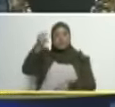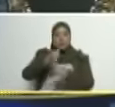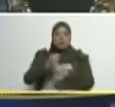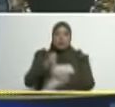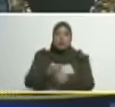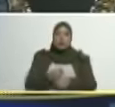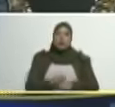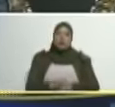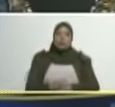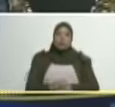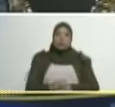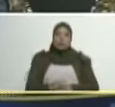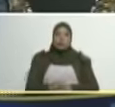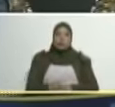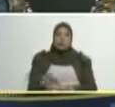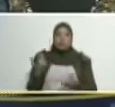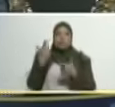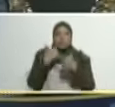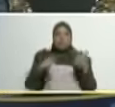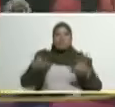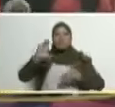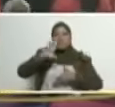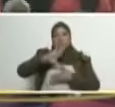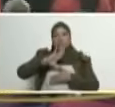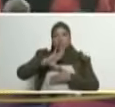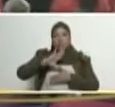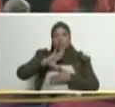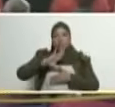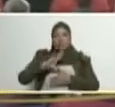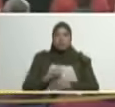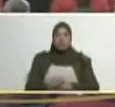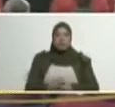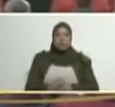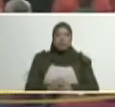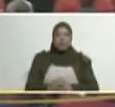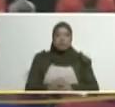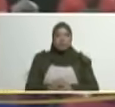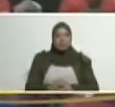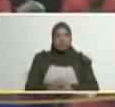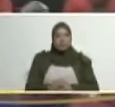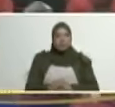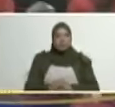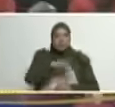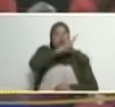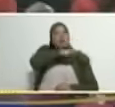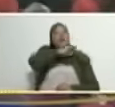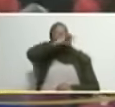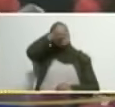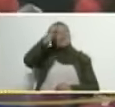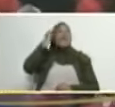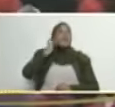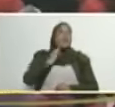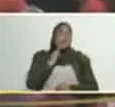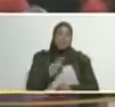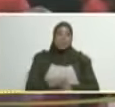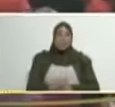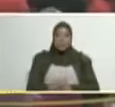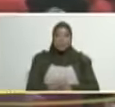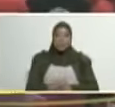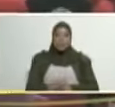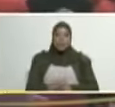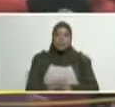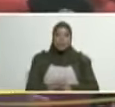gran libertador de América, al único, nuestro general en jefe, Simón Bolívar.